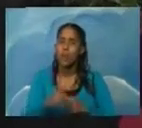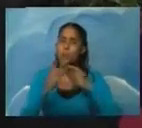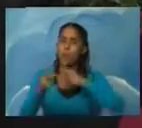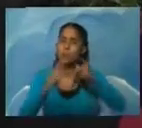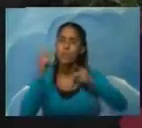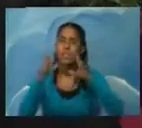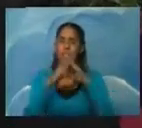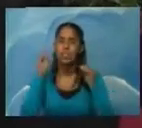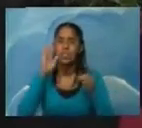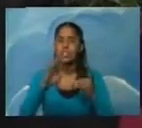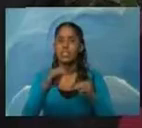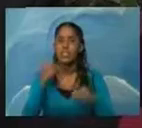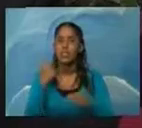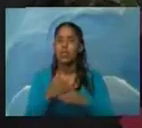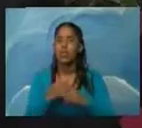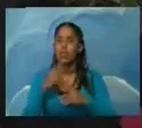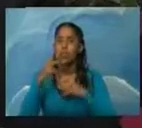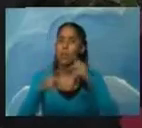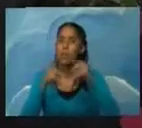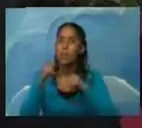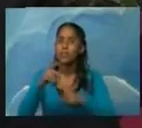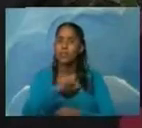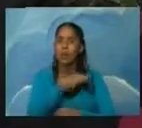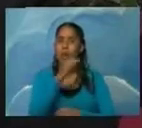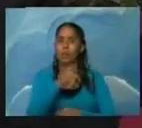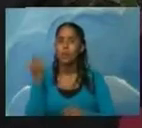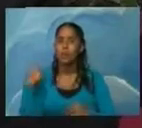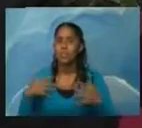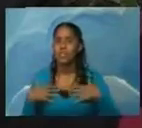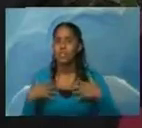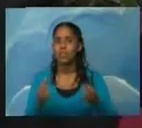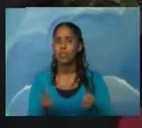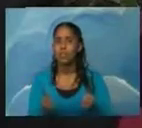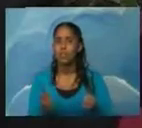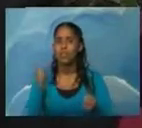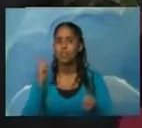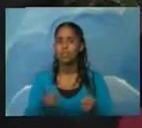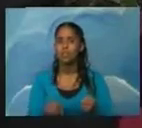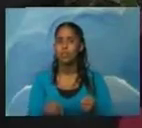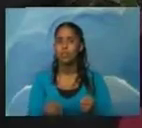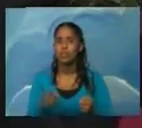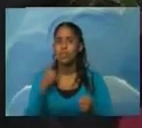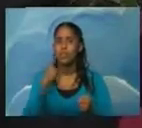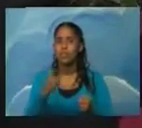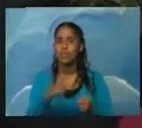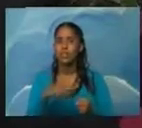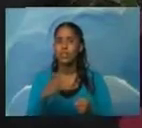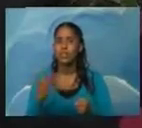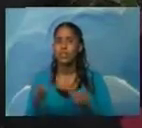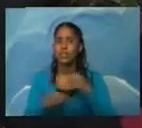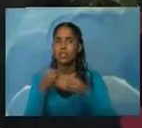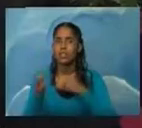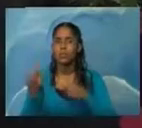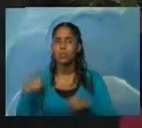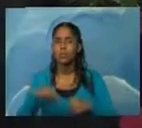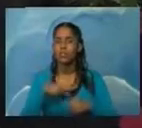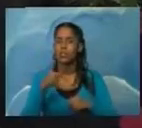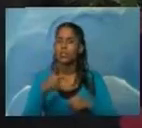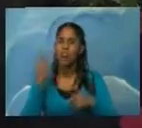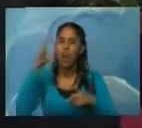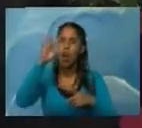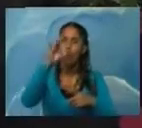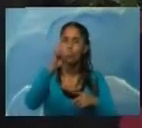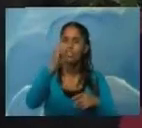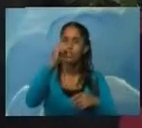en todo así como tienes salud. También el pastor decía de que qué hacemos nosotros con durar 80 años,